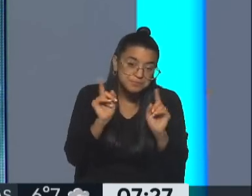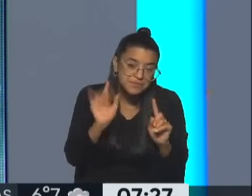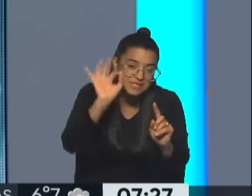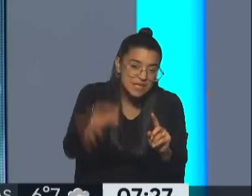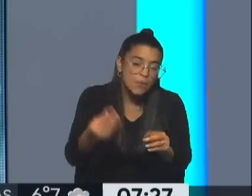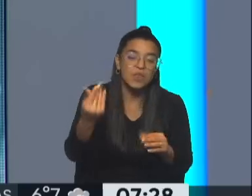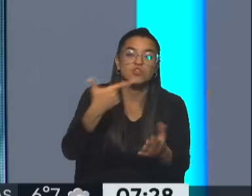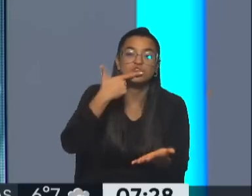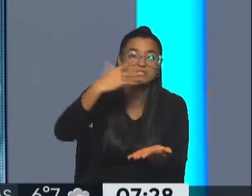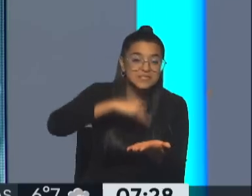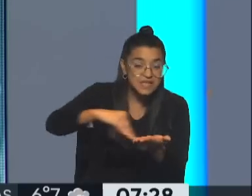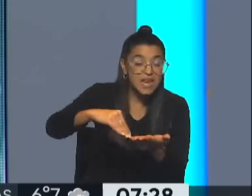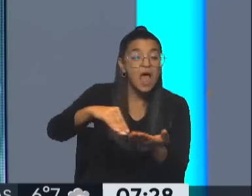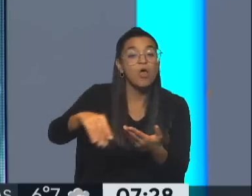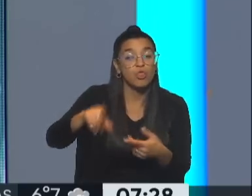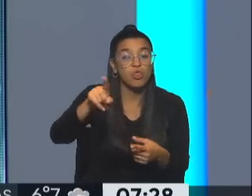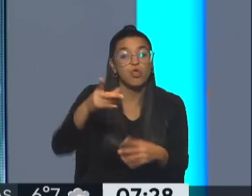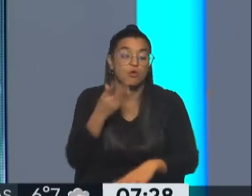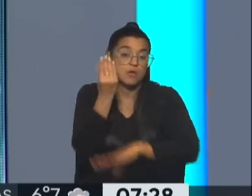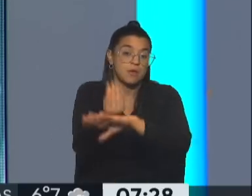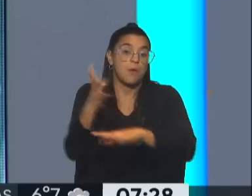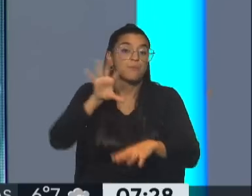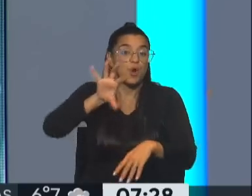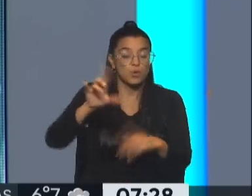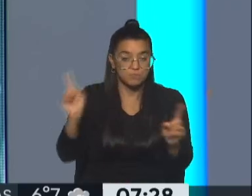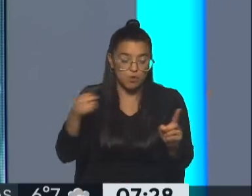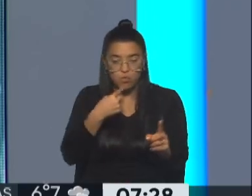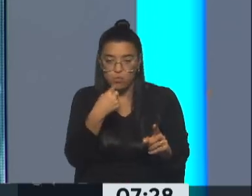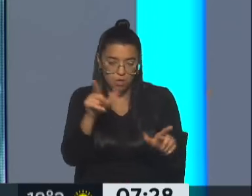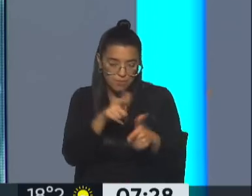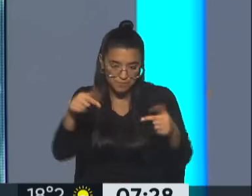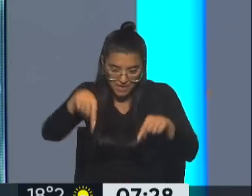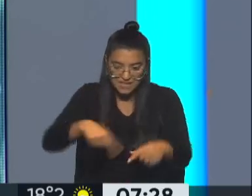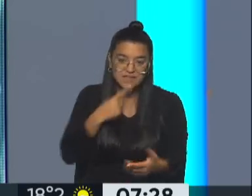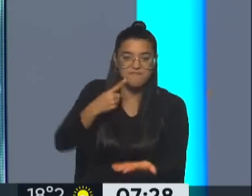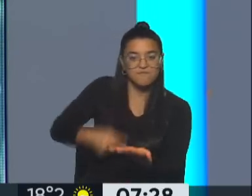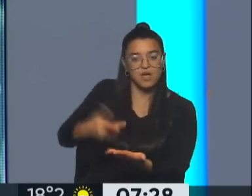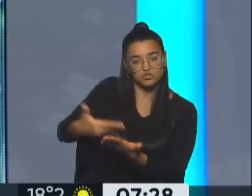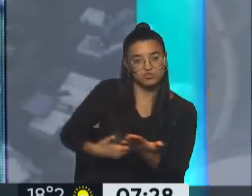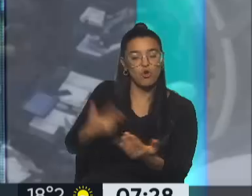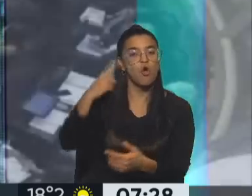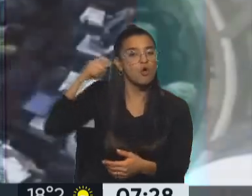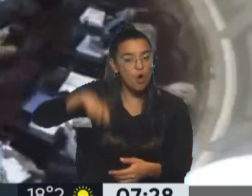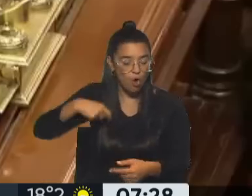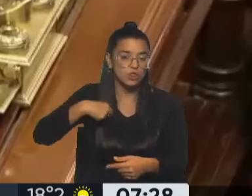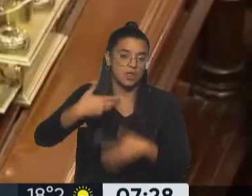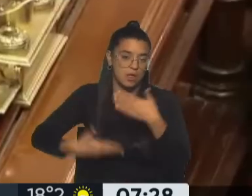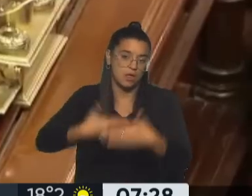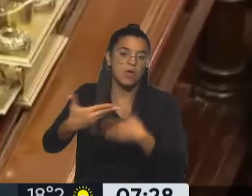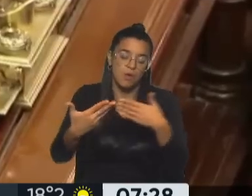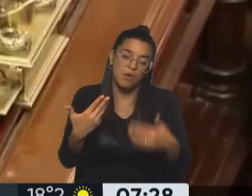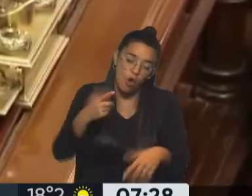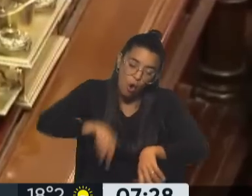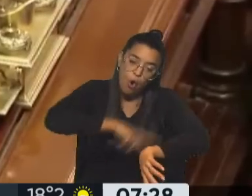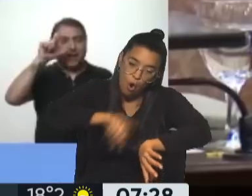cuenta que en el Senado los senadores representan a las provincias, sin lugar a dudas, este fallo de la Corte va a ser un motivo que va a llevar